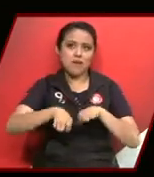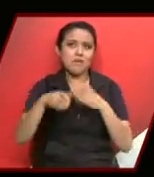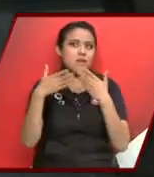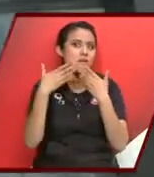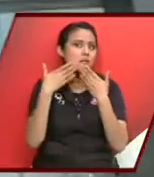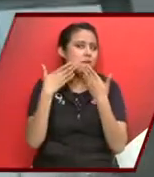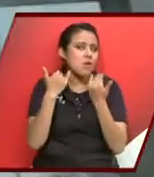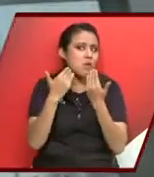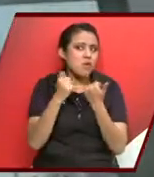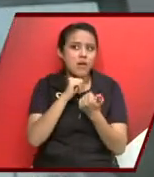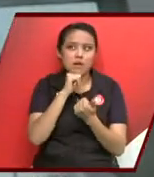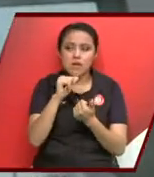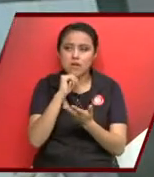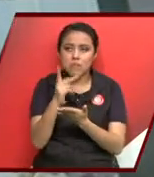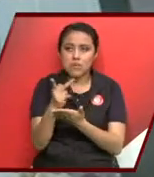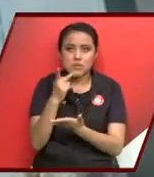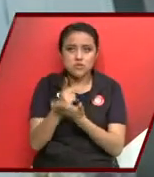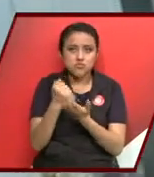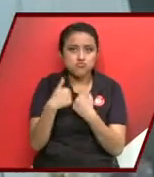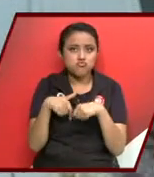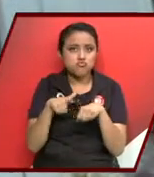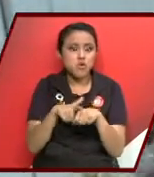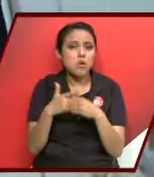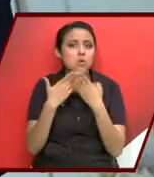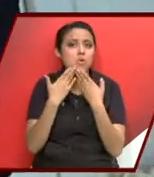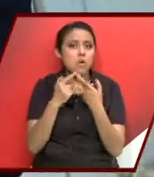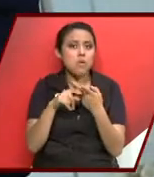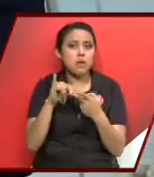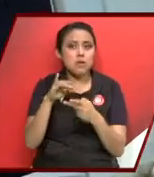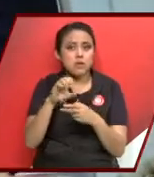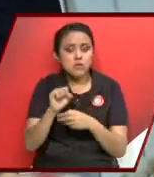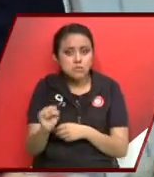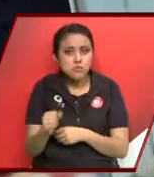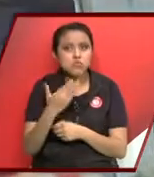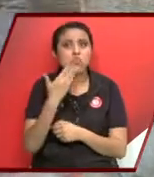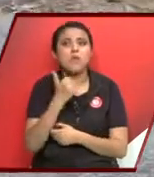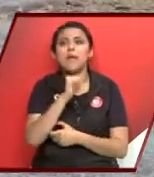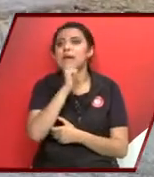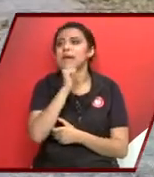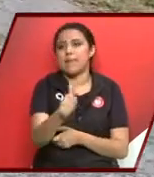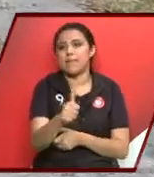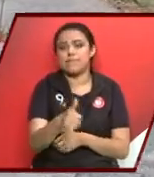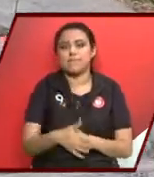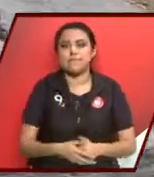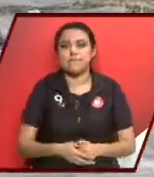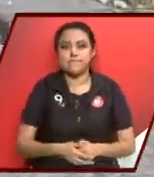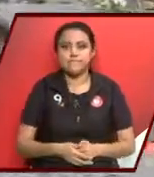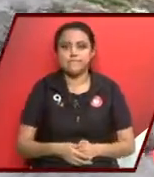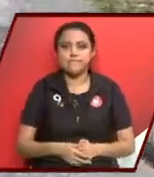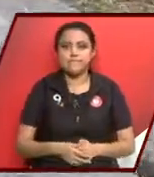ninguna prestación social, ni seguro, ni Fonavit.